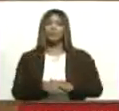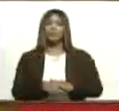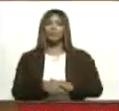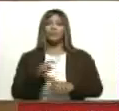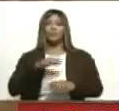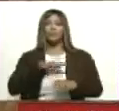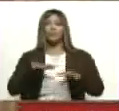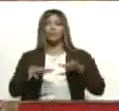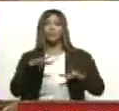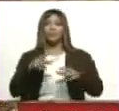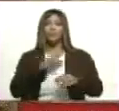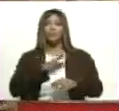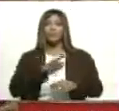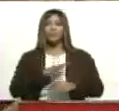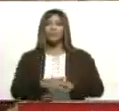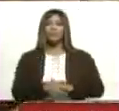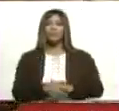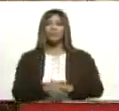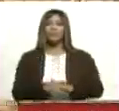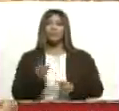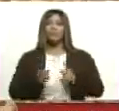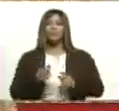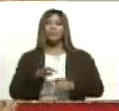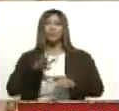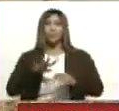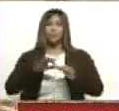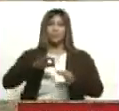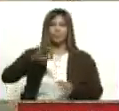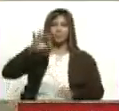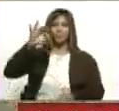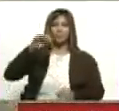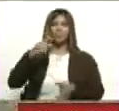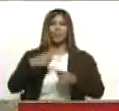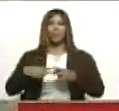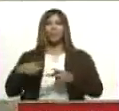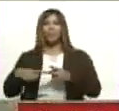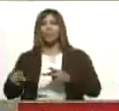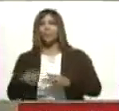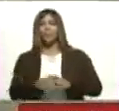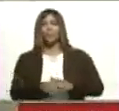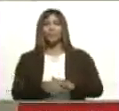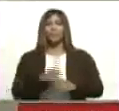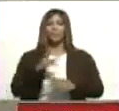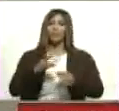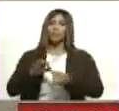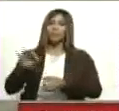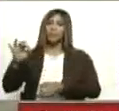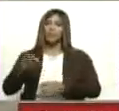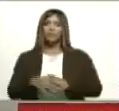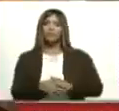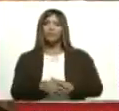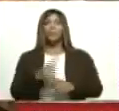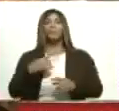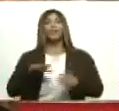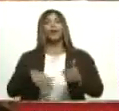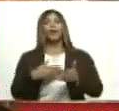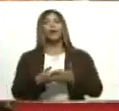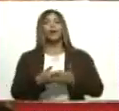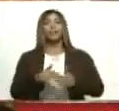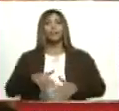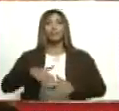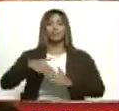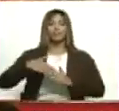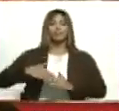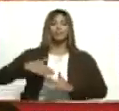marionetas. Son marionetas que tienen algunas 4 metros, otras tienen 2 metros y hasta llegar al gran